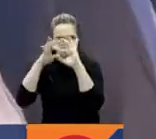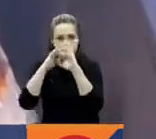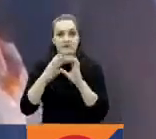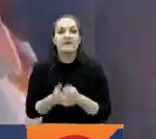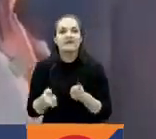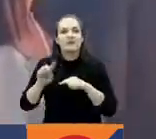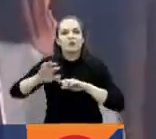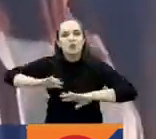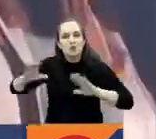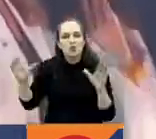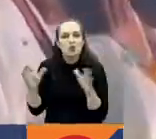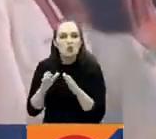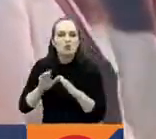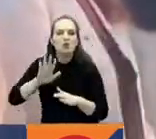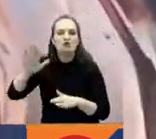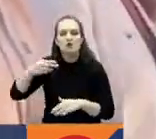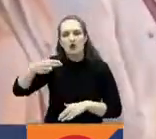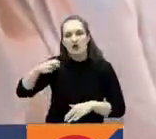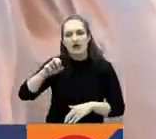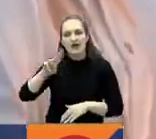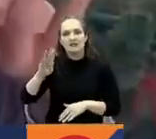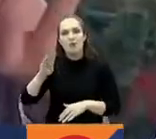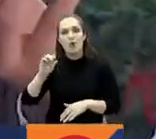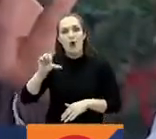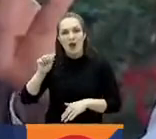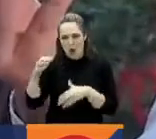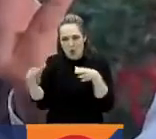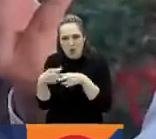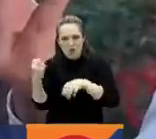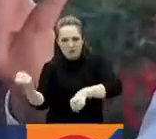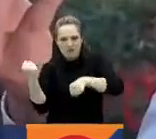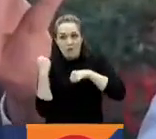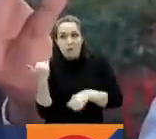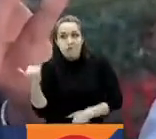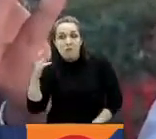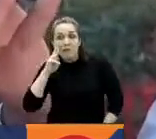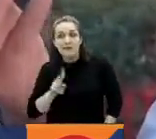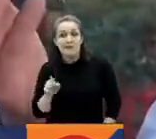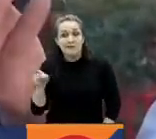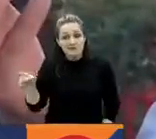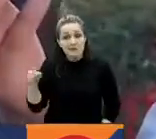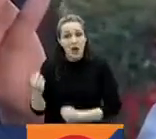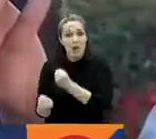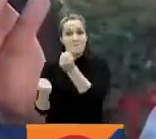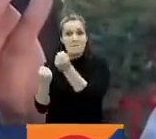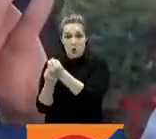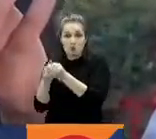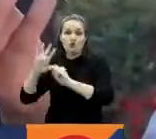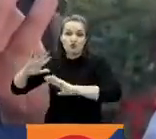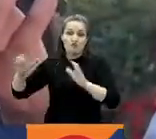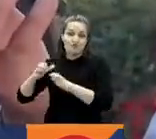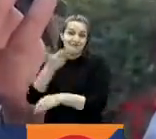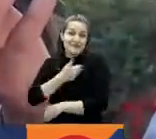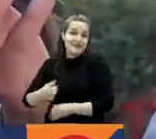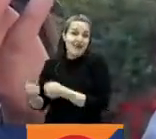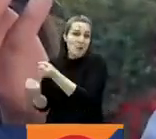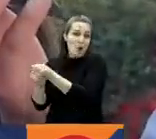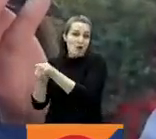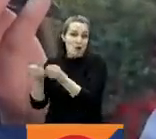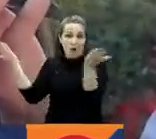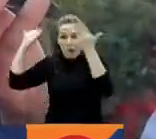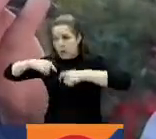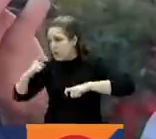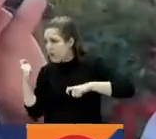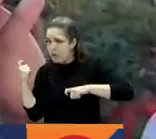de Hezbollah están en la frontera colombo-venezolana. Hacen presencia en Venezuela, apoyados por el régimen de Venezuela, y por supuesto ese es